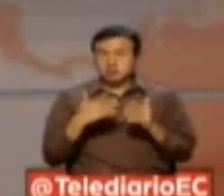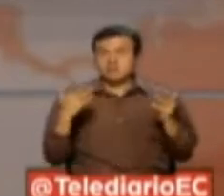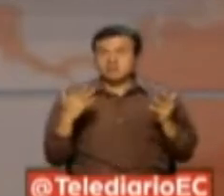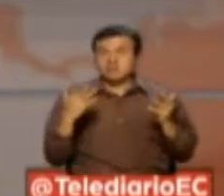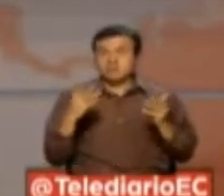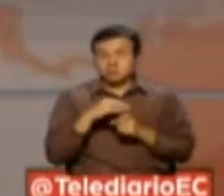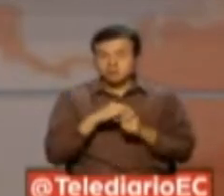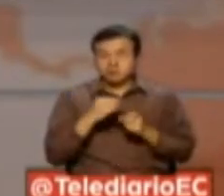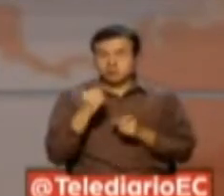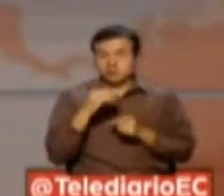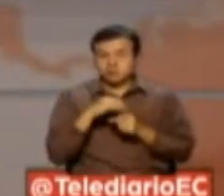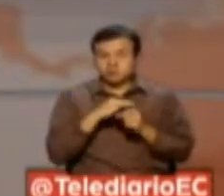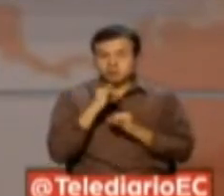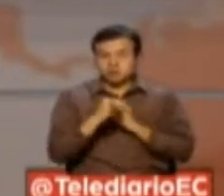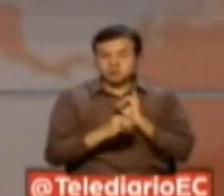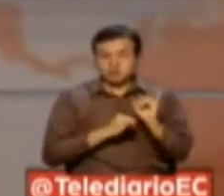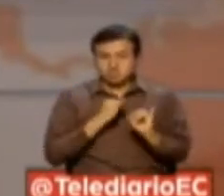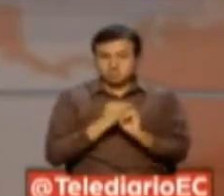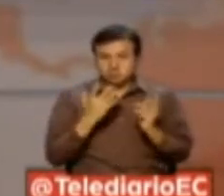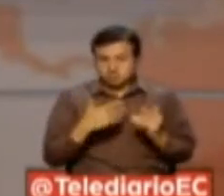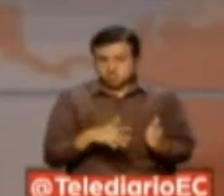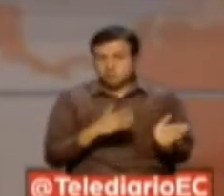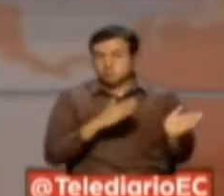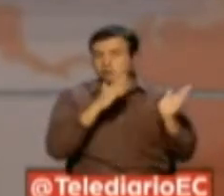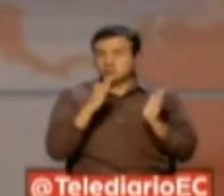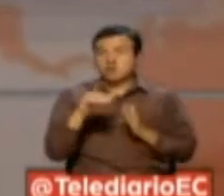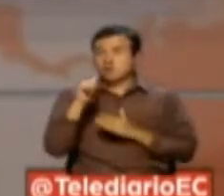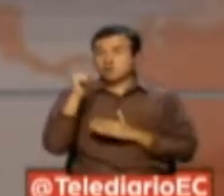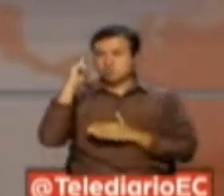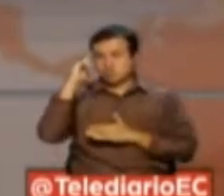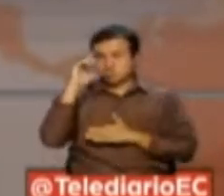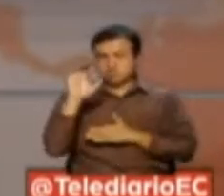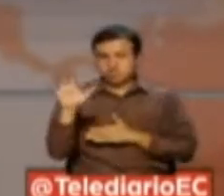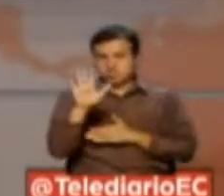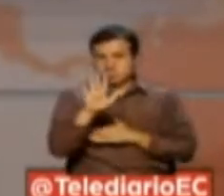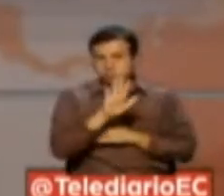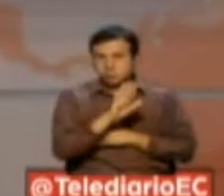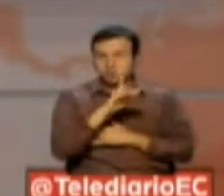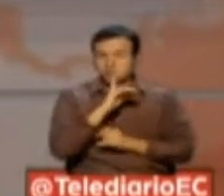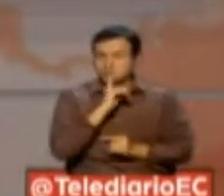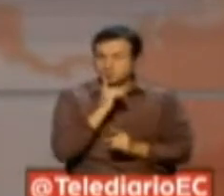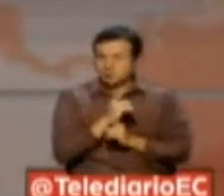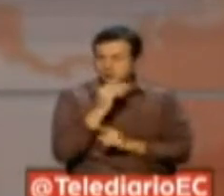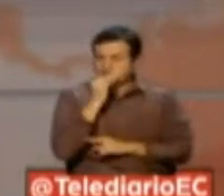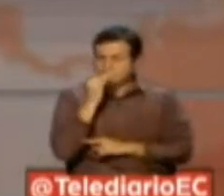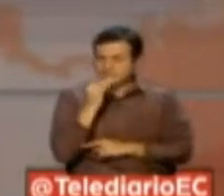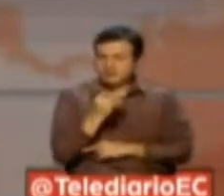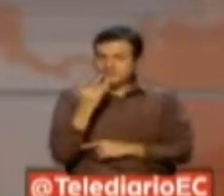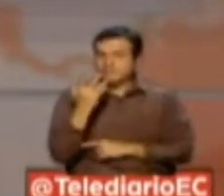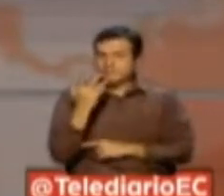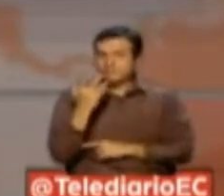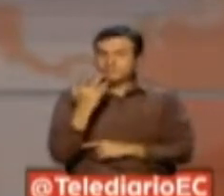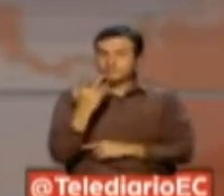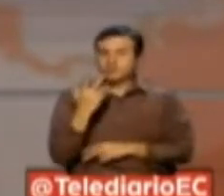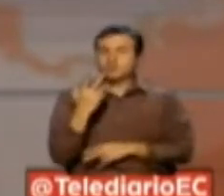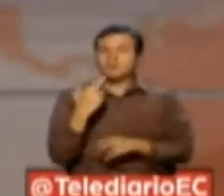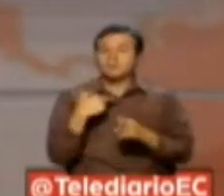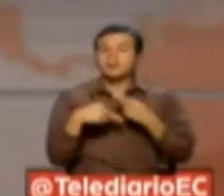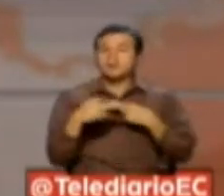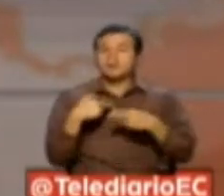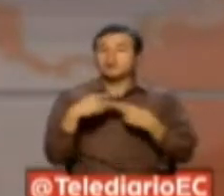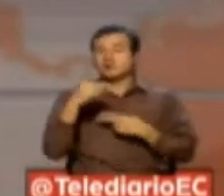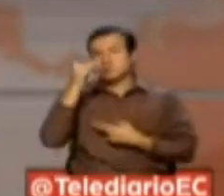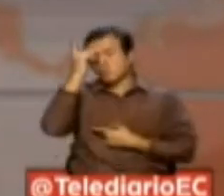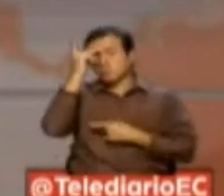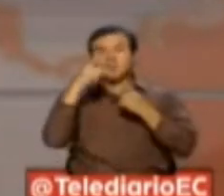asistencia del fondo monetario internacional e inclusive de otros gobiernos para crear un verdadero un verdadero mercado de deuda pública